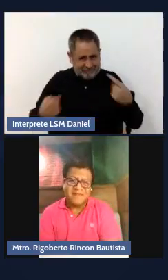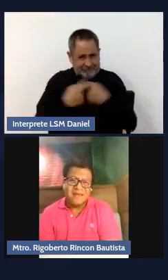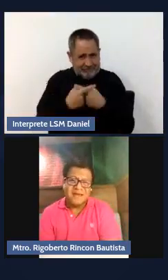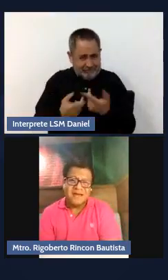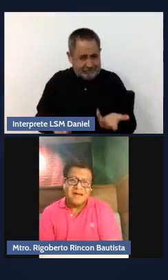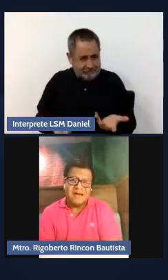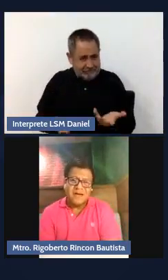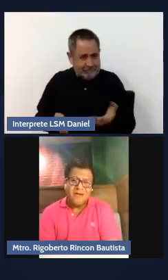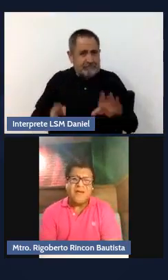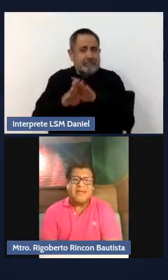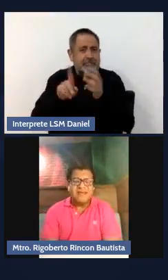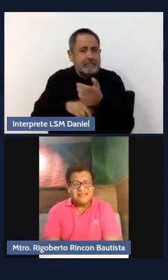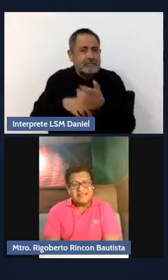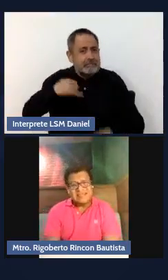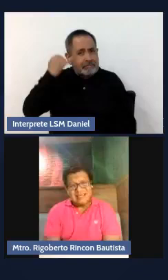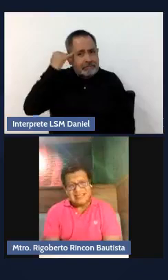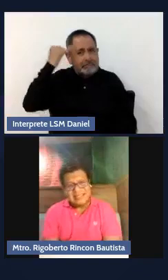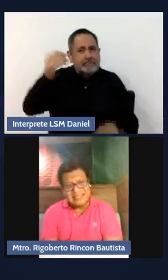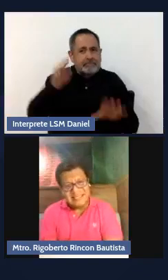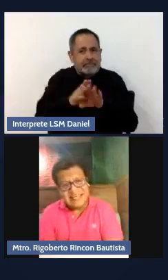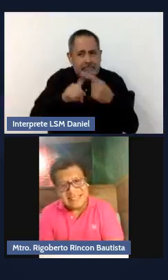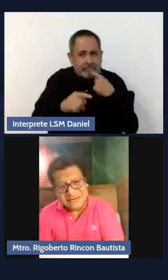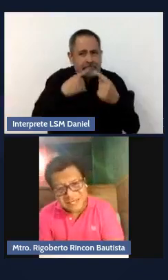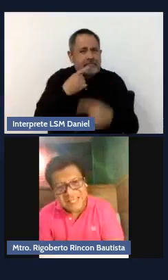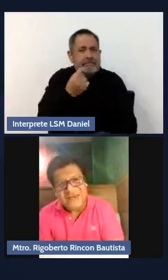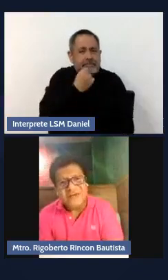o imaginen estas características en un niño,